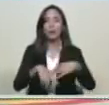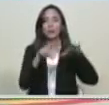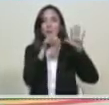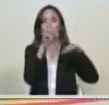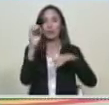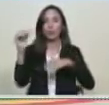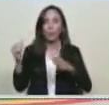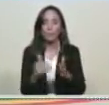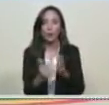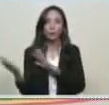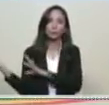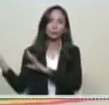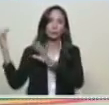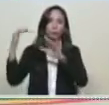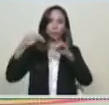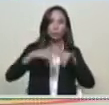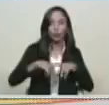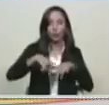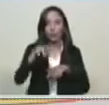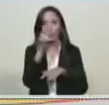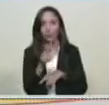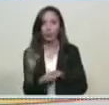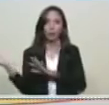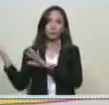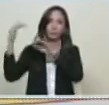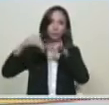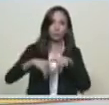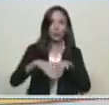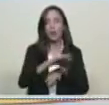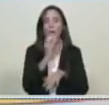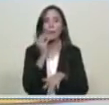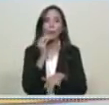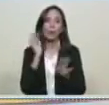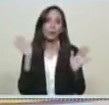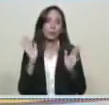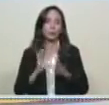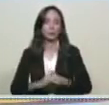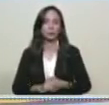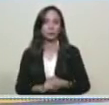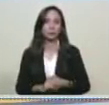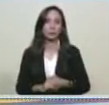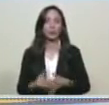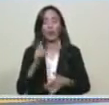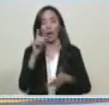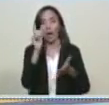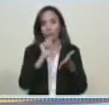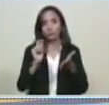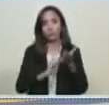vengan a vivir con nosotros aquí en venezuela por ejemplo un pequeño detalle pues para que lo anoten por ahí